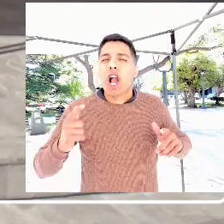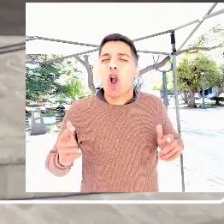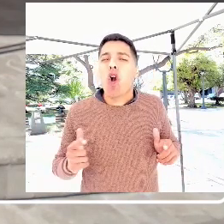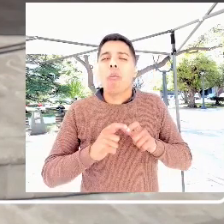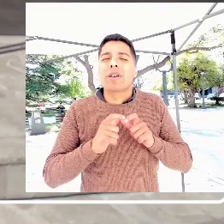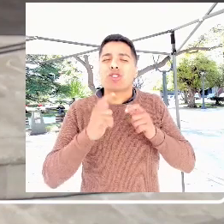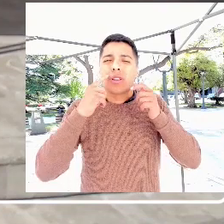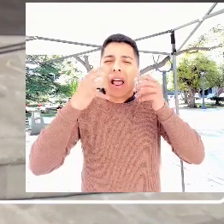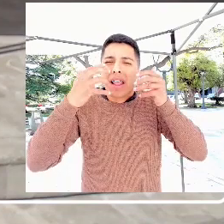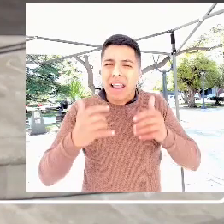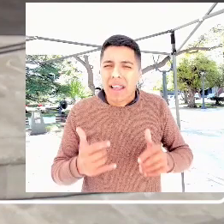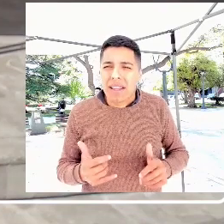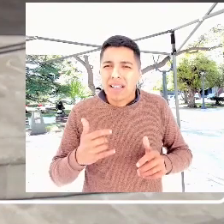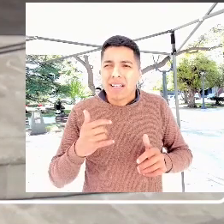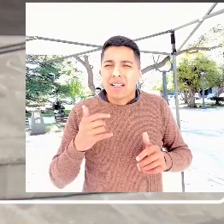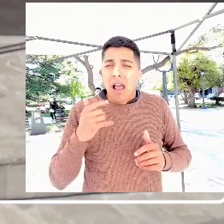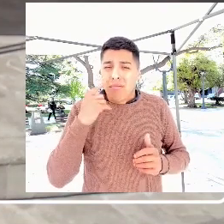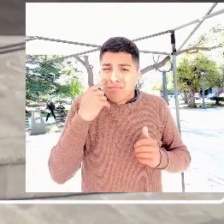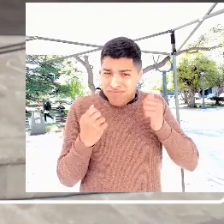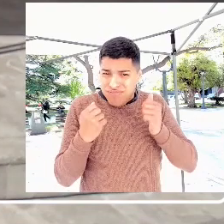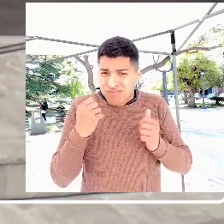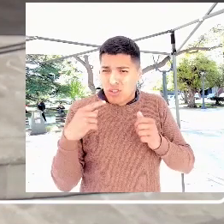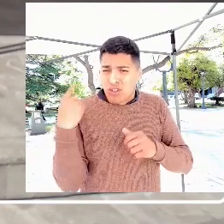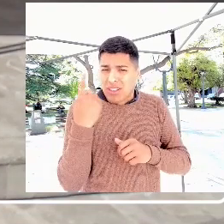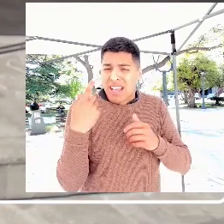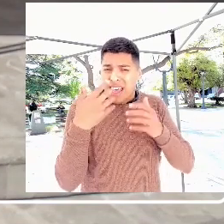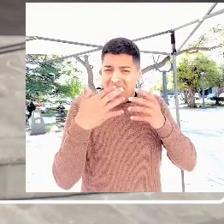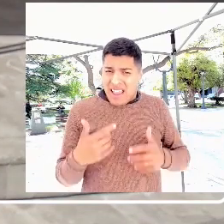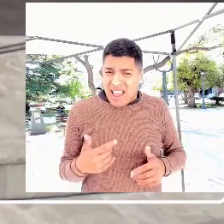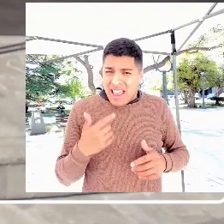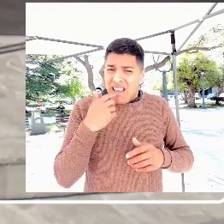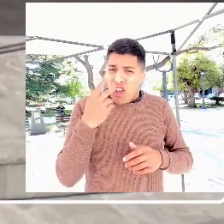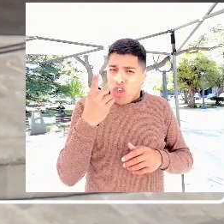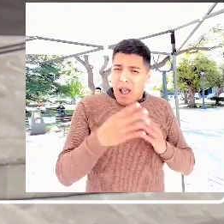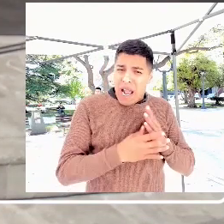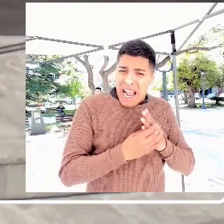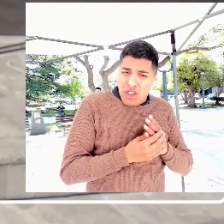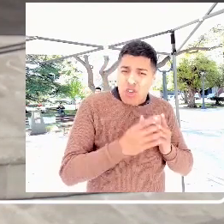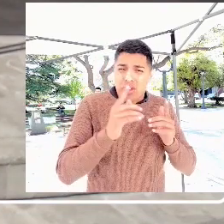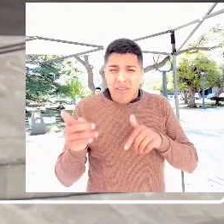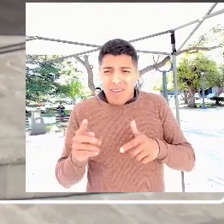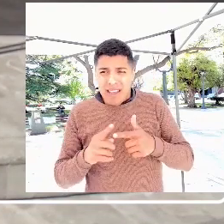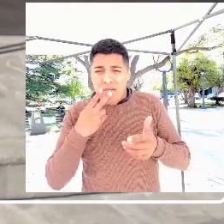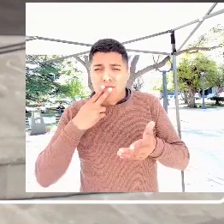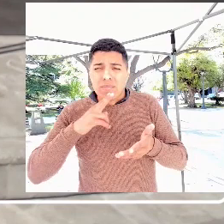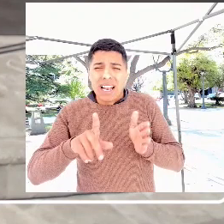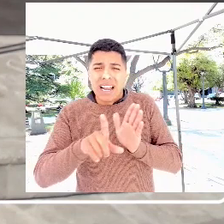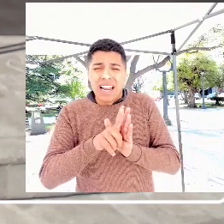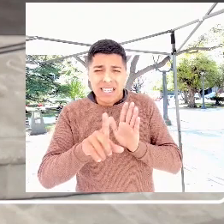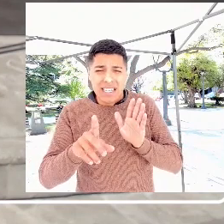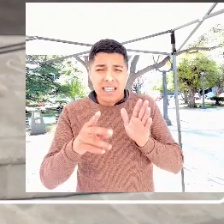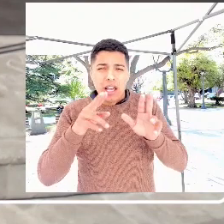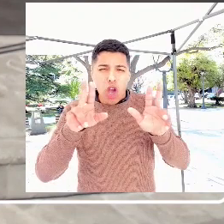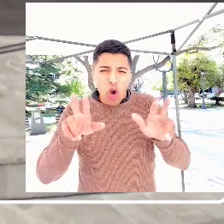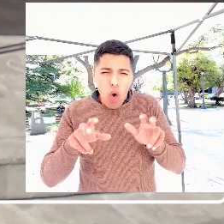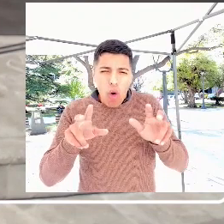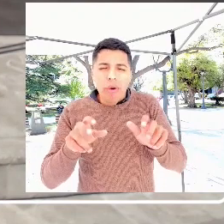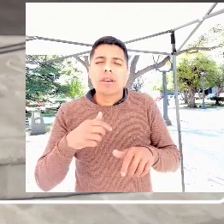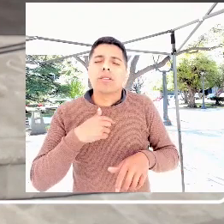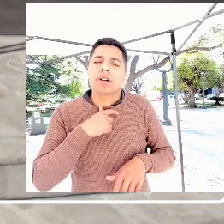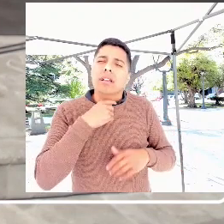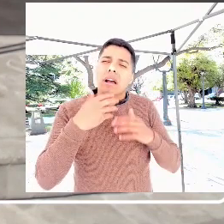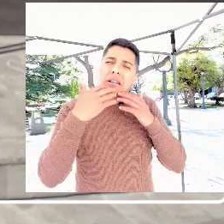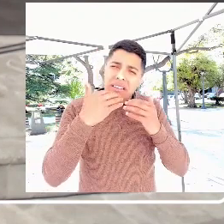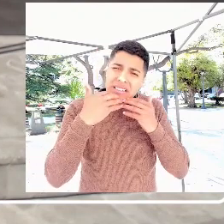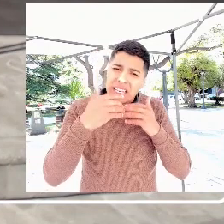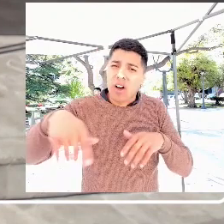Hacienda y habiendo tratado tanto la tarifaria como el presupuesto, tenemos que agradecer a todo el cuerpo, en este caso, y usted